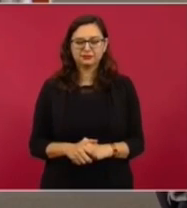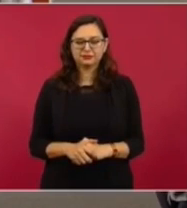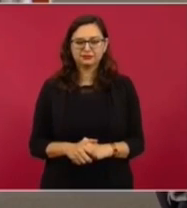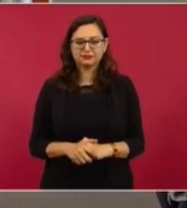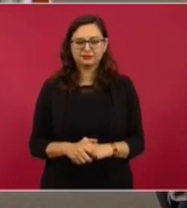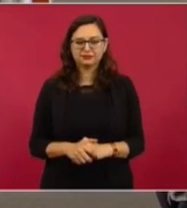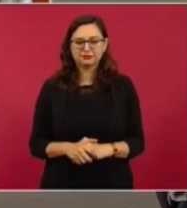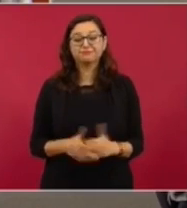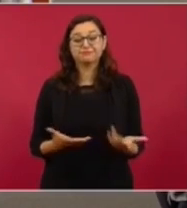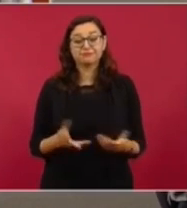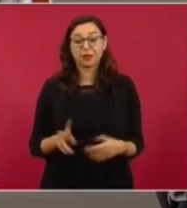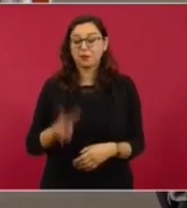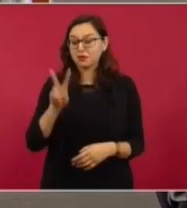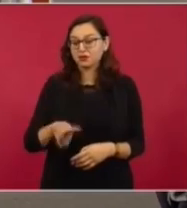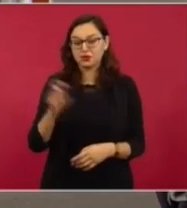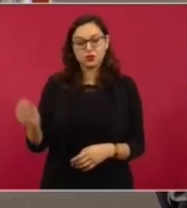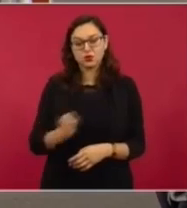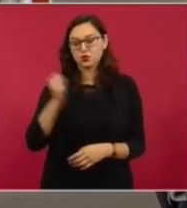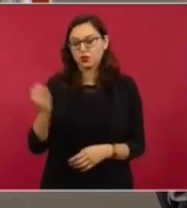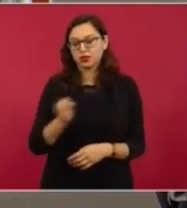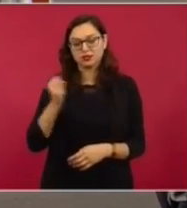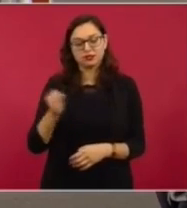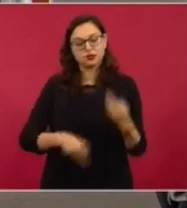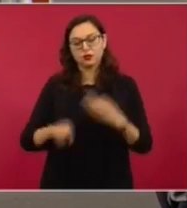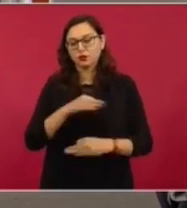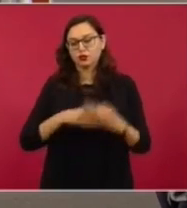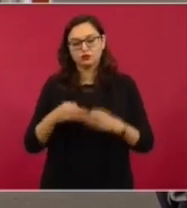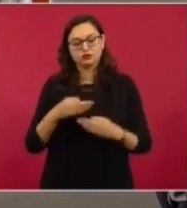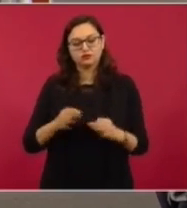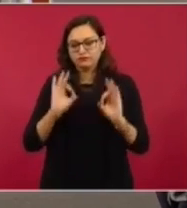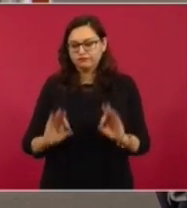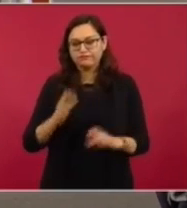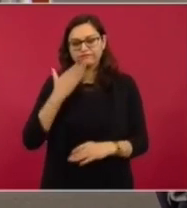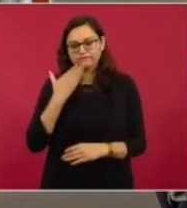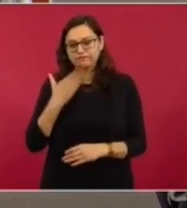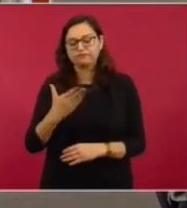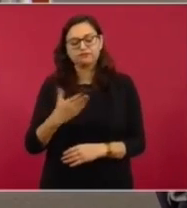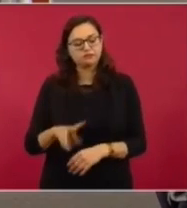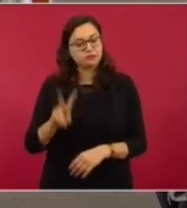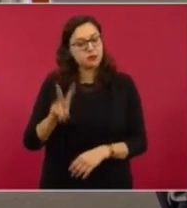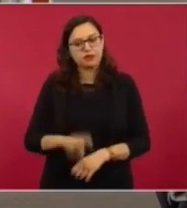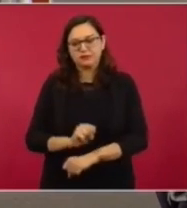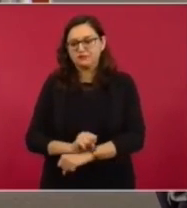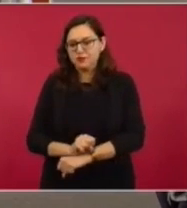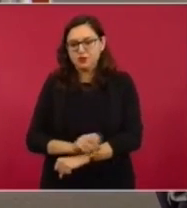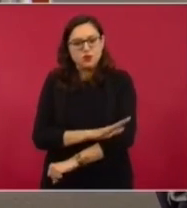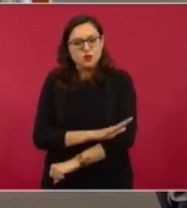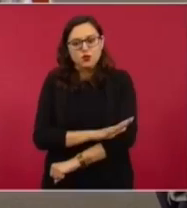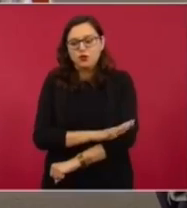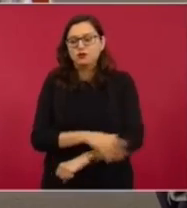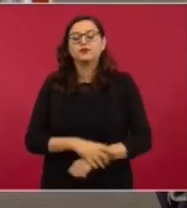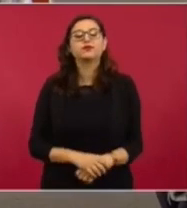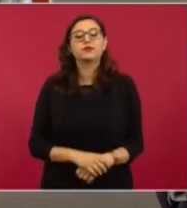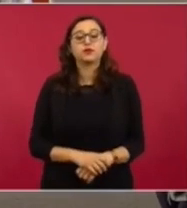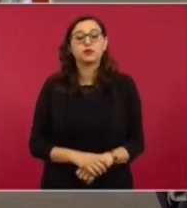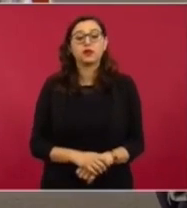Afortunadamente fue muy emotivo, ¿verdad? Afortunadamente llegaron sin novedad. Fue muy importante, quiero aquí